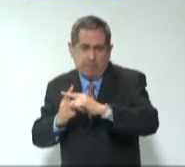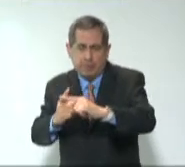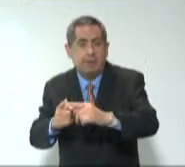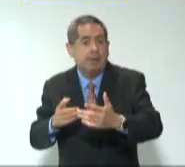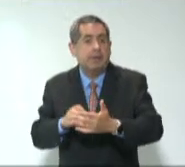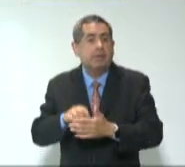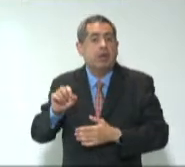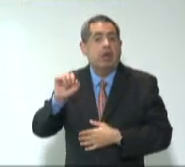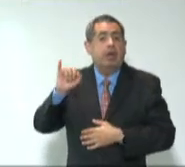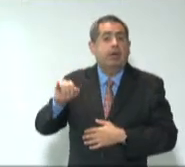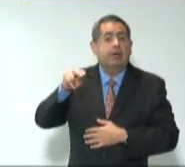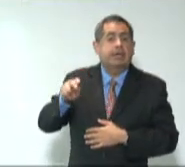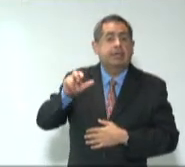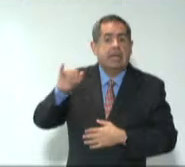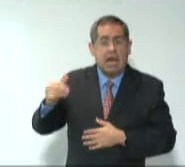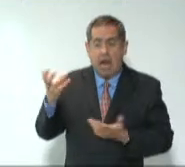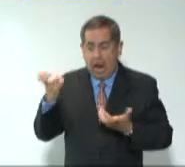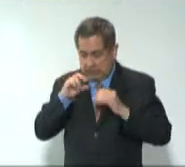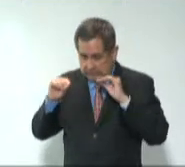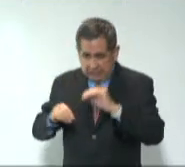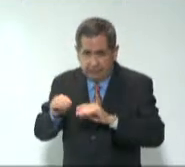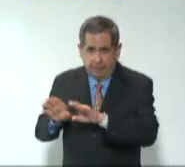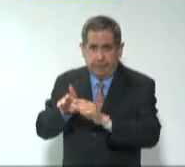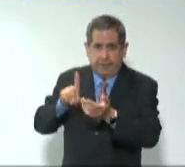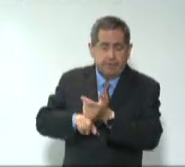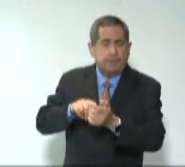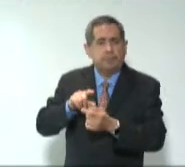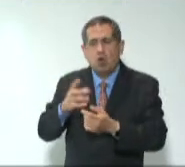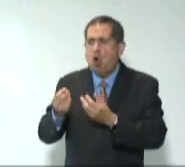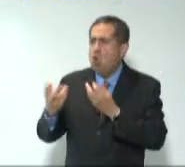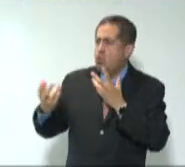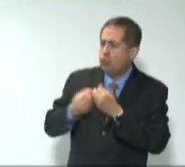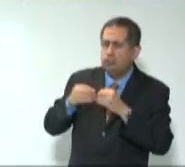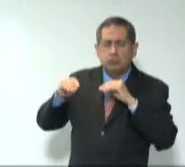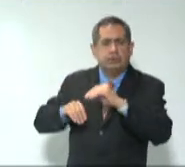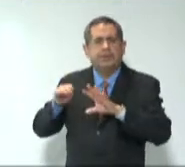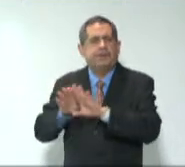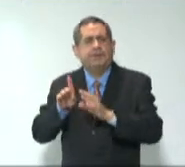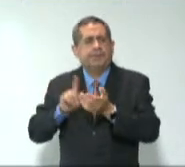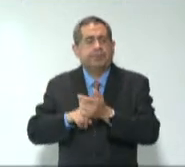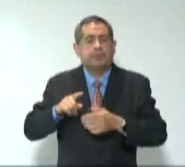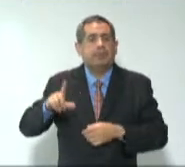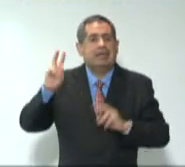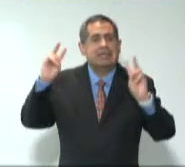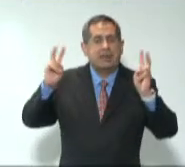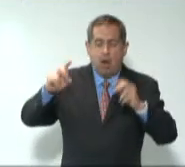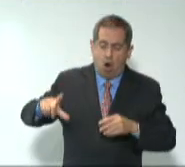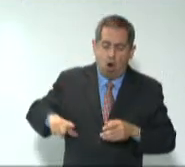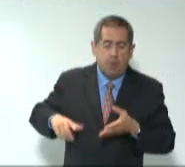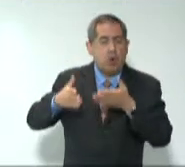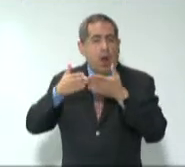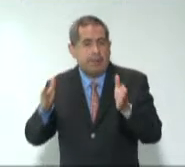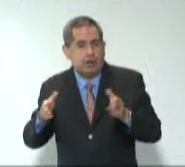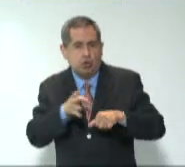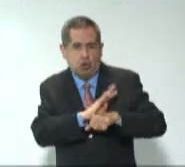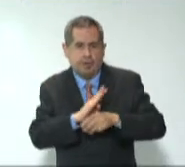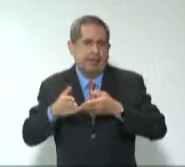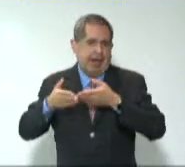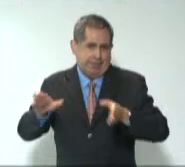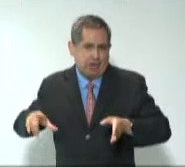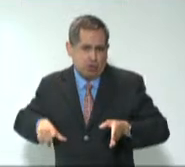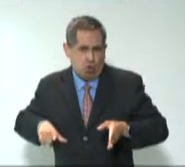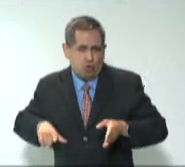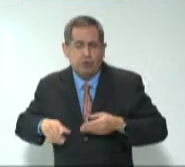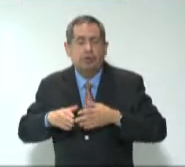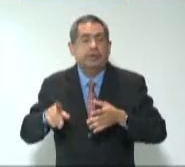contribuido uno los ha desarrollado y otro los ha desarrollado de forma conjunta es el de gobierno abierto el de covid que tenemos